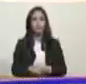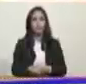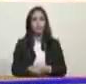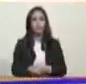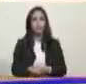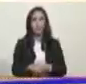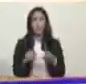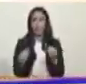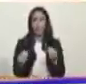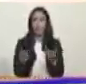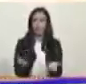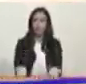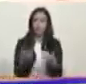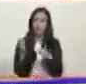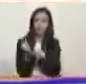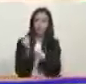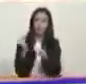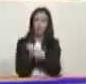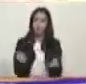Viene mucho trabajo.